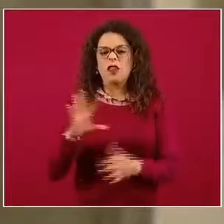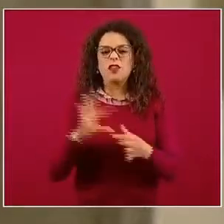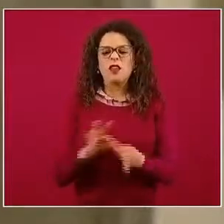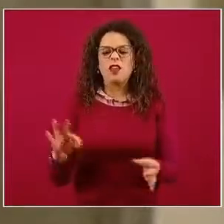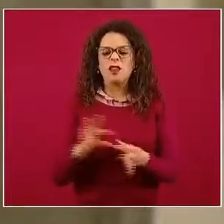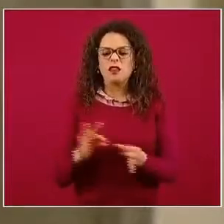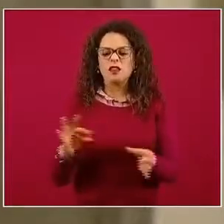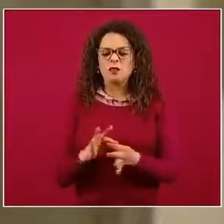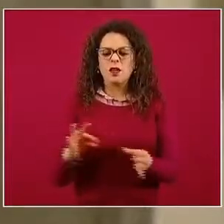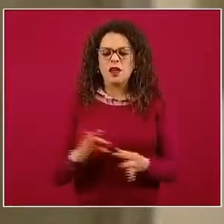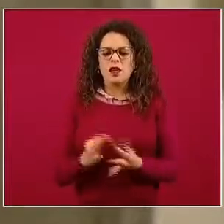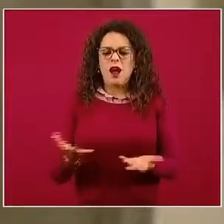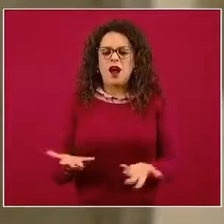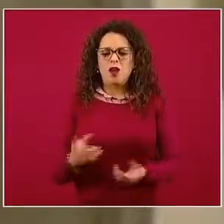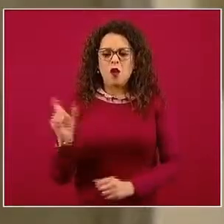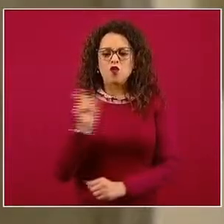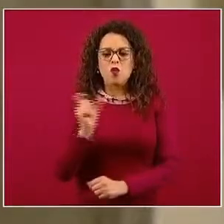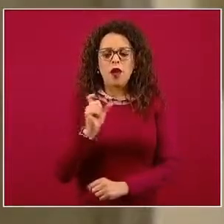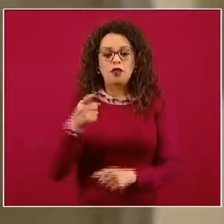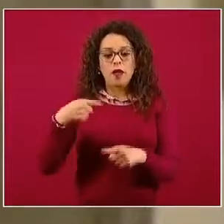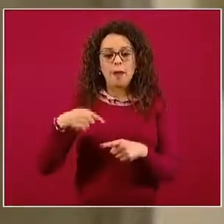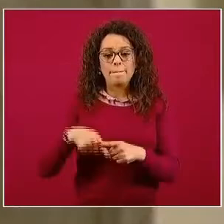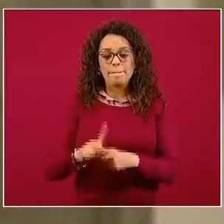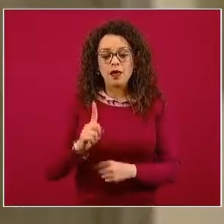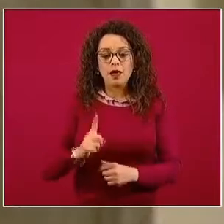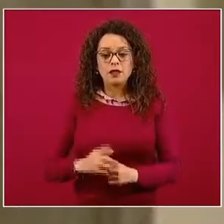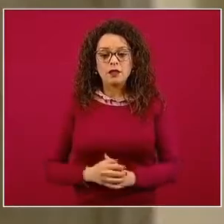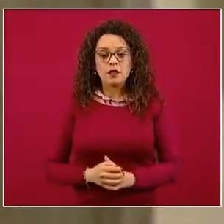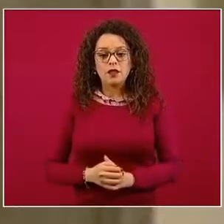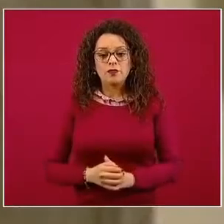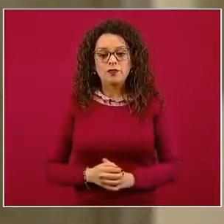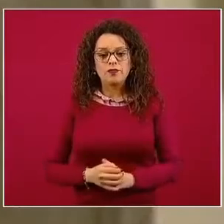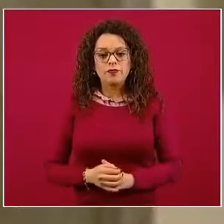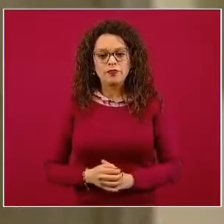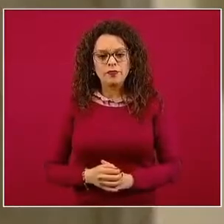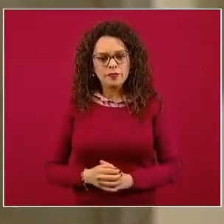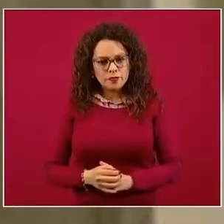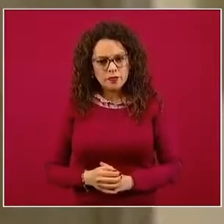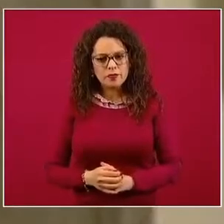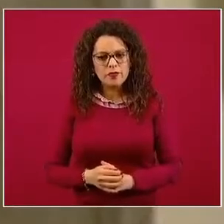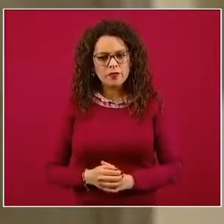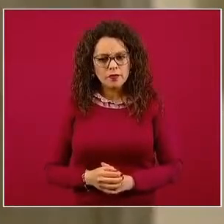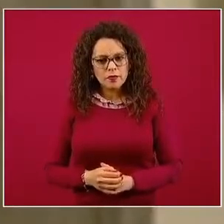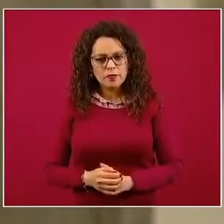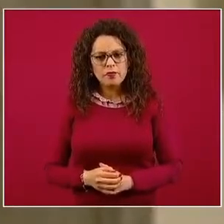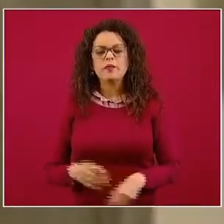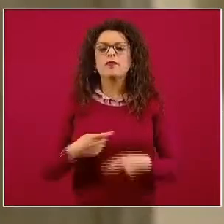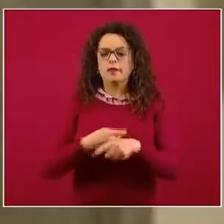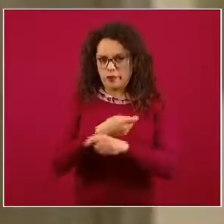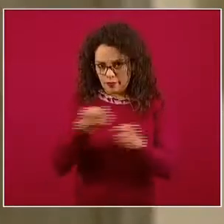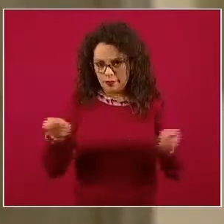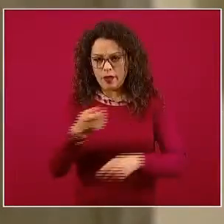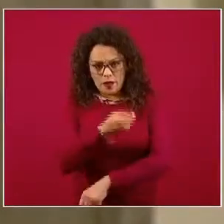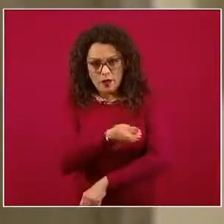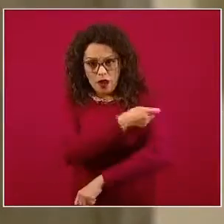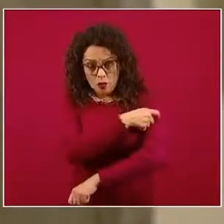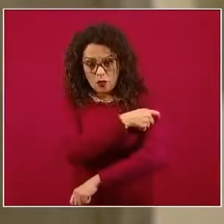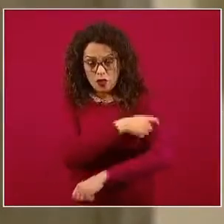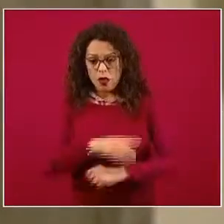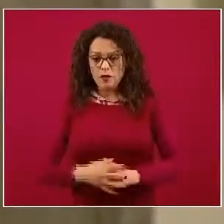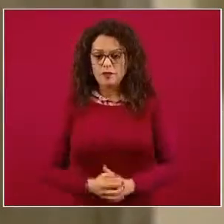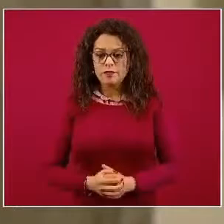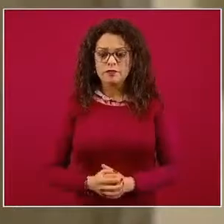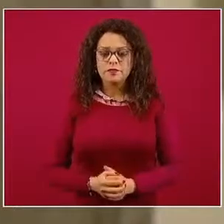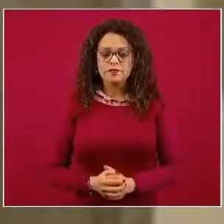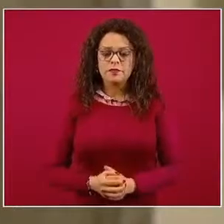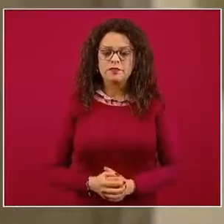situación de cuándo van a empezar a repartir las vacunas, y si